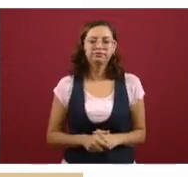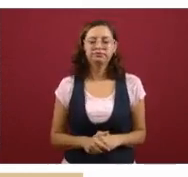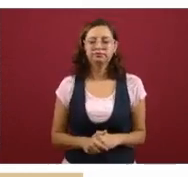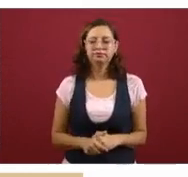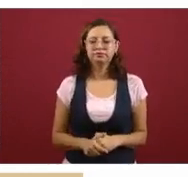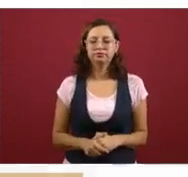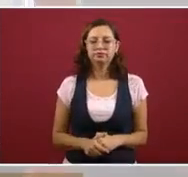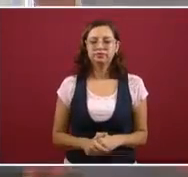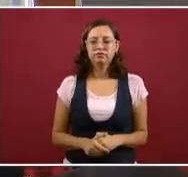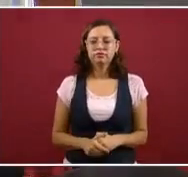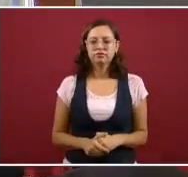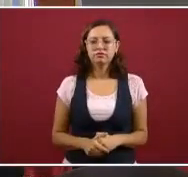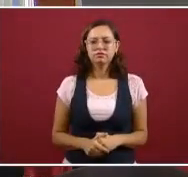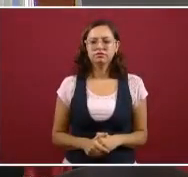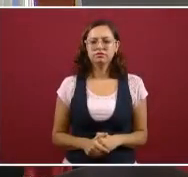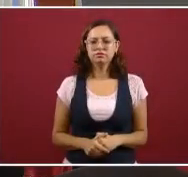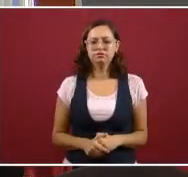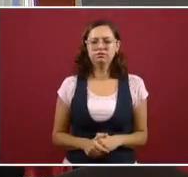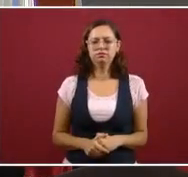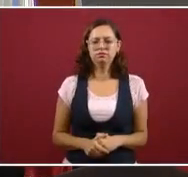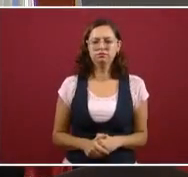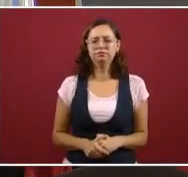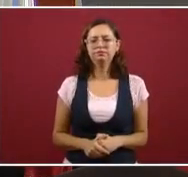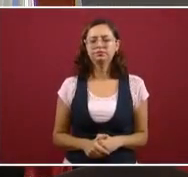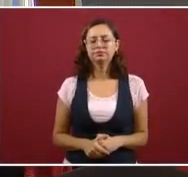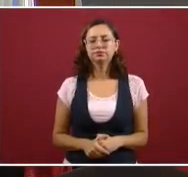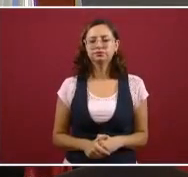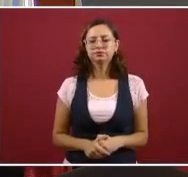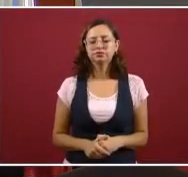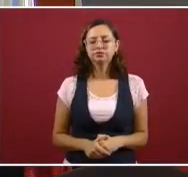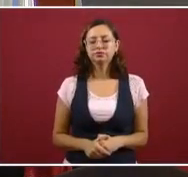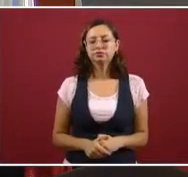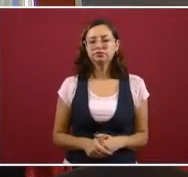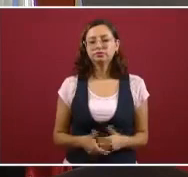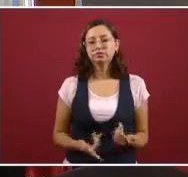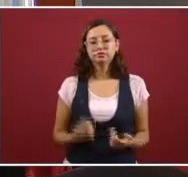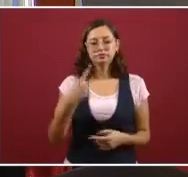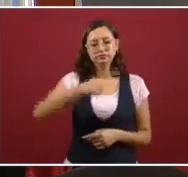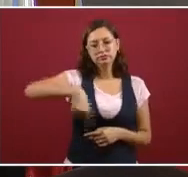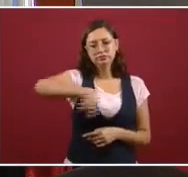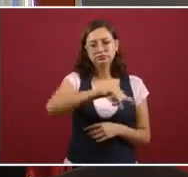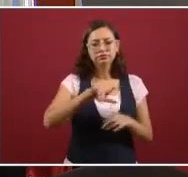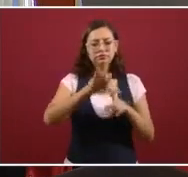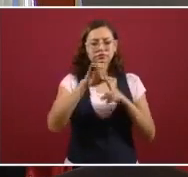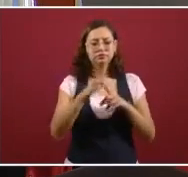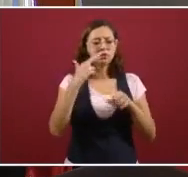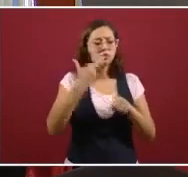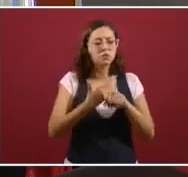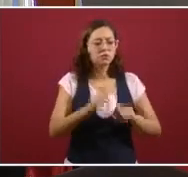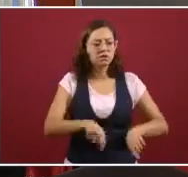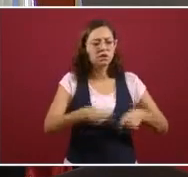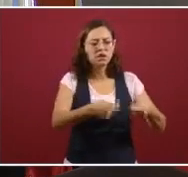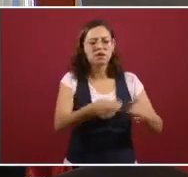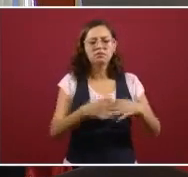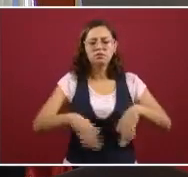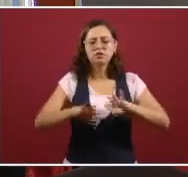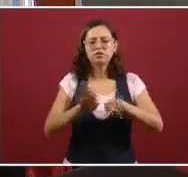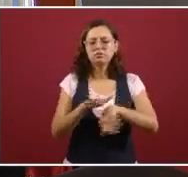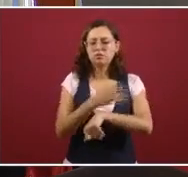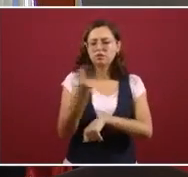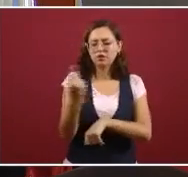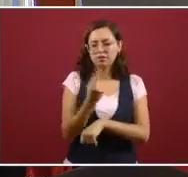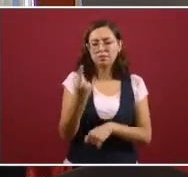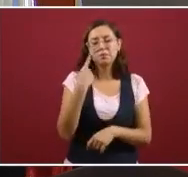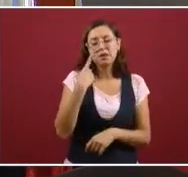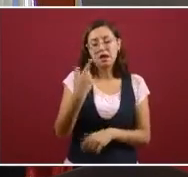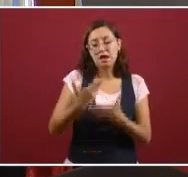¿Qué tiene que ver este tema de las comisiones y por qué es relevante? Como pueden ver, alrededor del año 2008, las comisiones eran